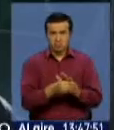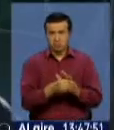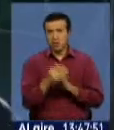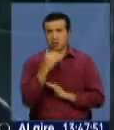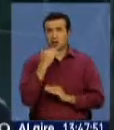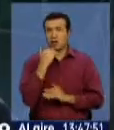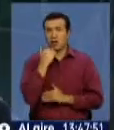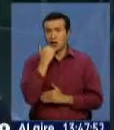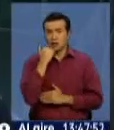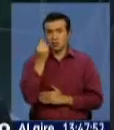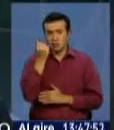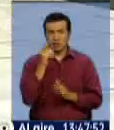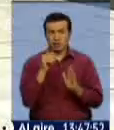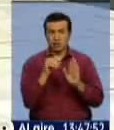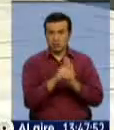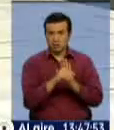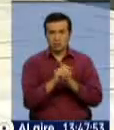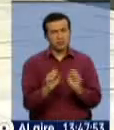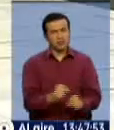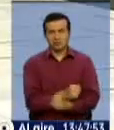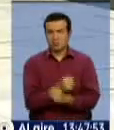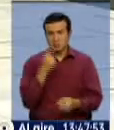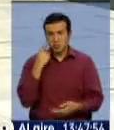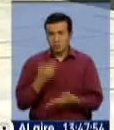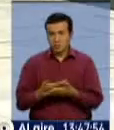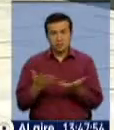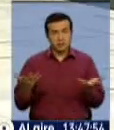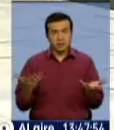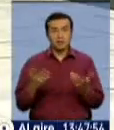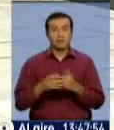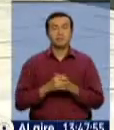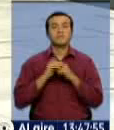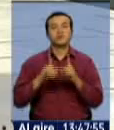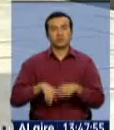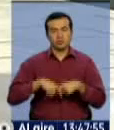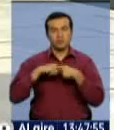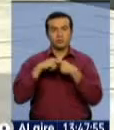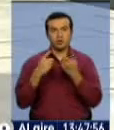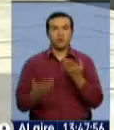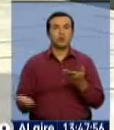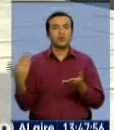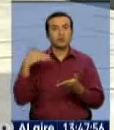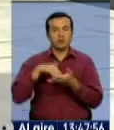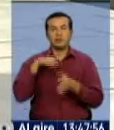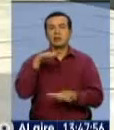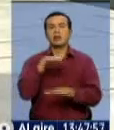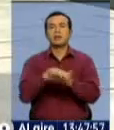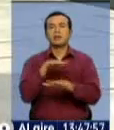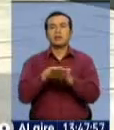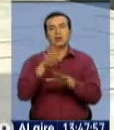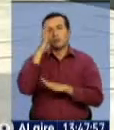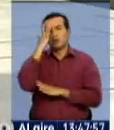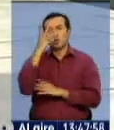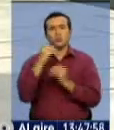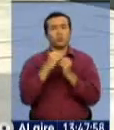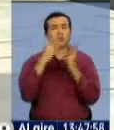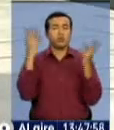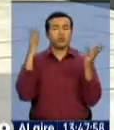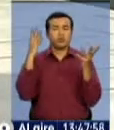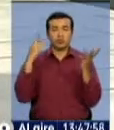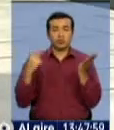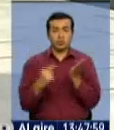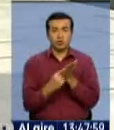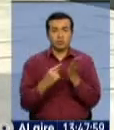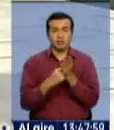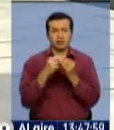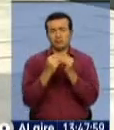clase de dinero a mi cliente. Esta diligencia fue suspendida y se reinstalará en horas de la tarde debido a la cantidad de información